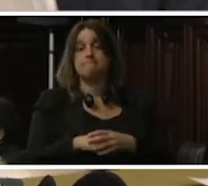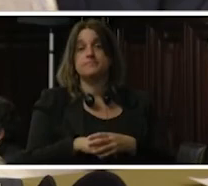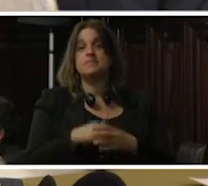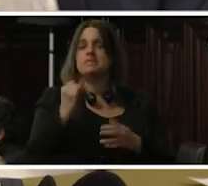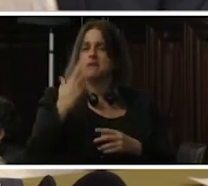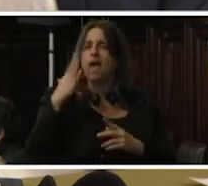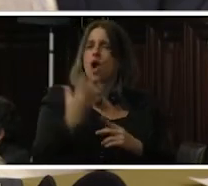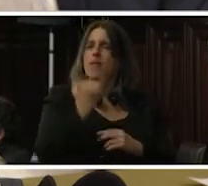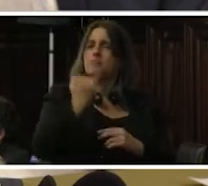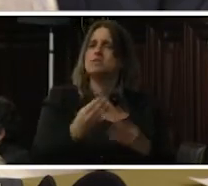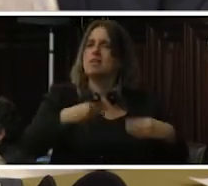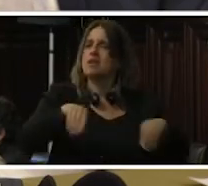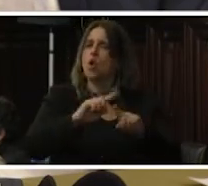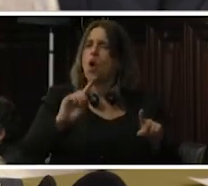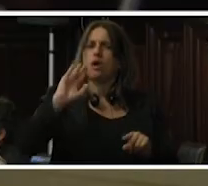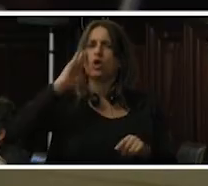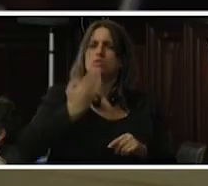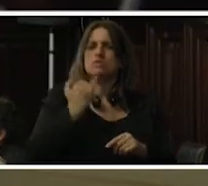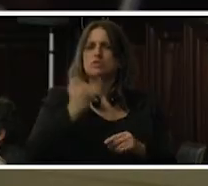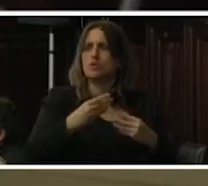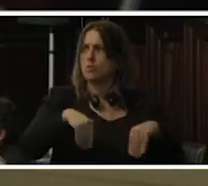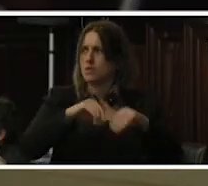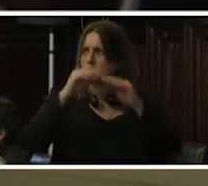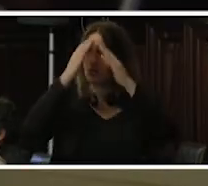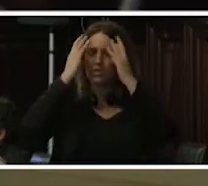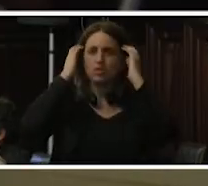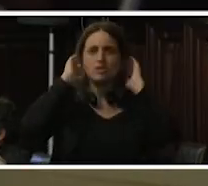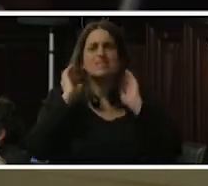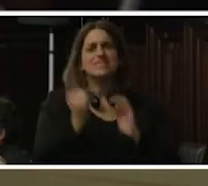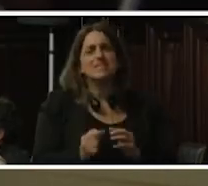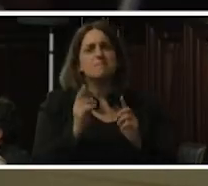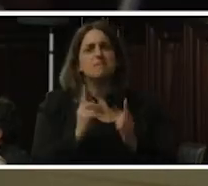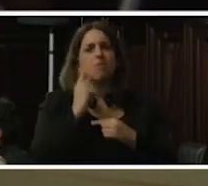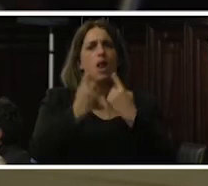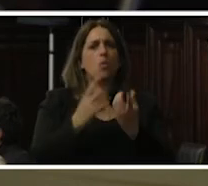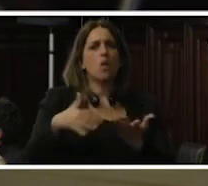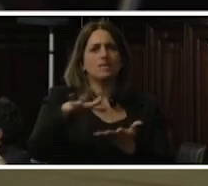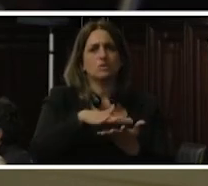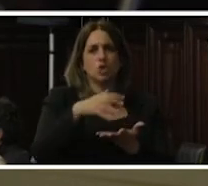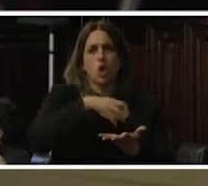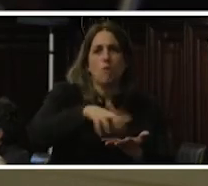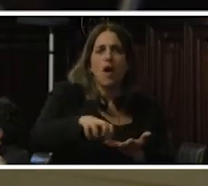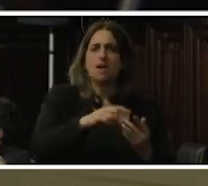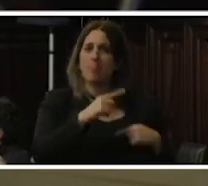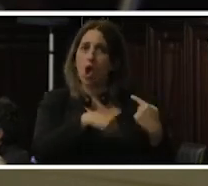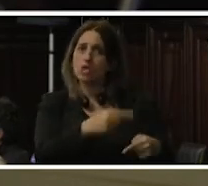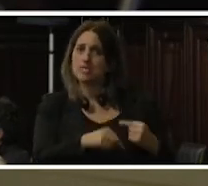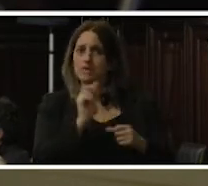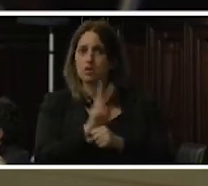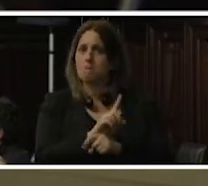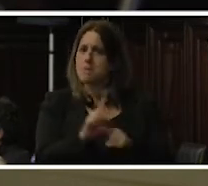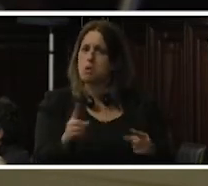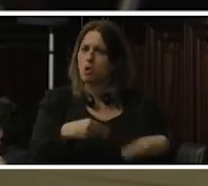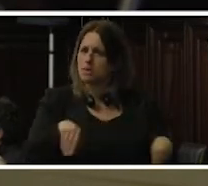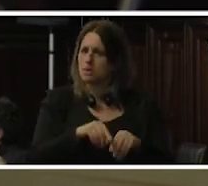los territorios no están reconocidos como territorios en sí mismos, sino incluso en algunos casos como áreas de conservación, más no como territorios